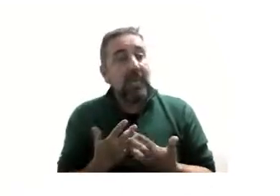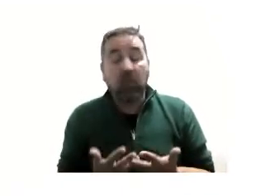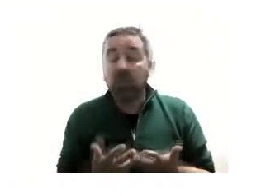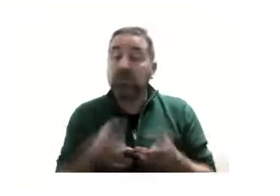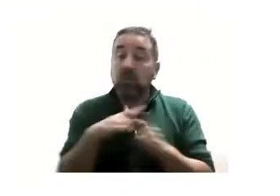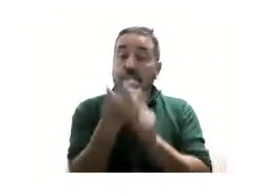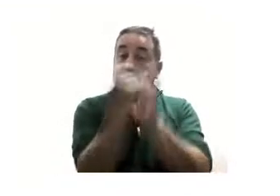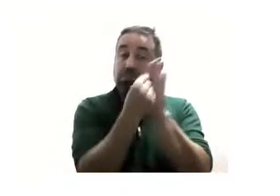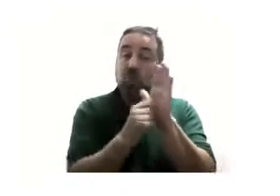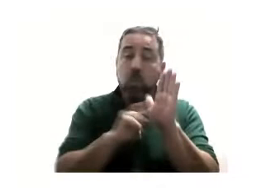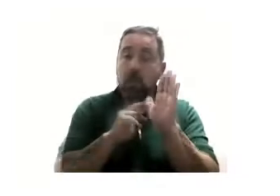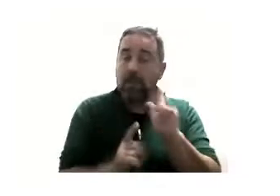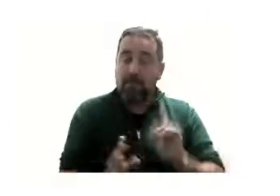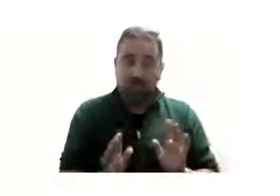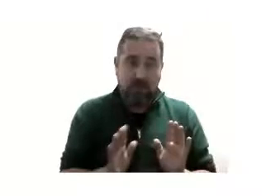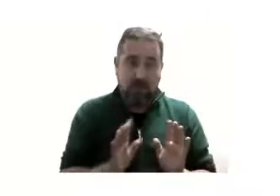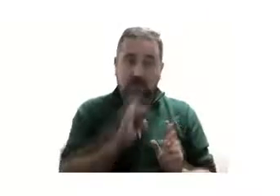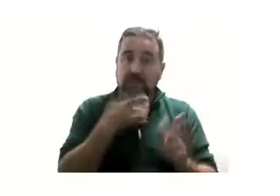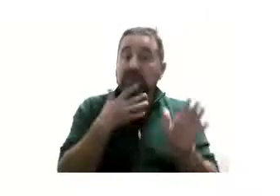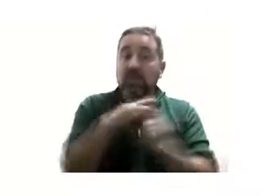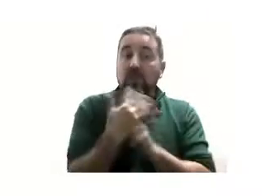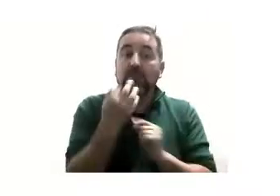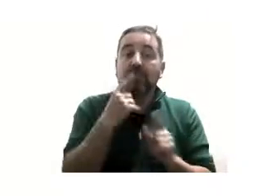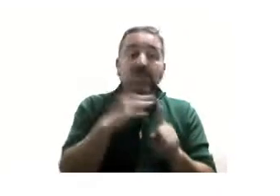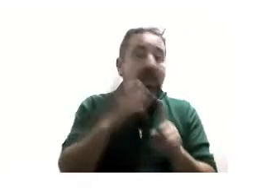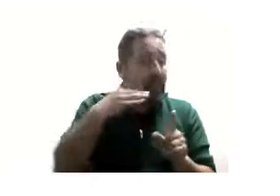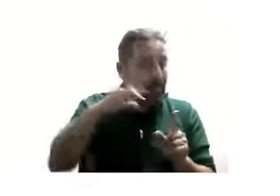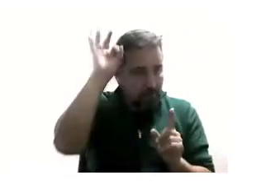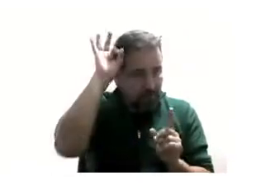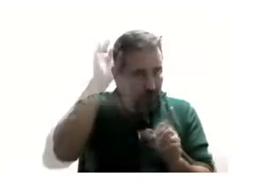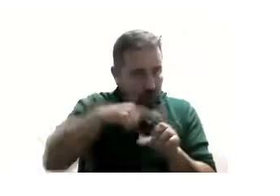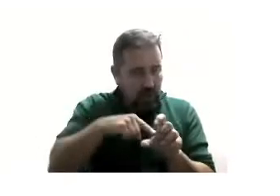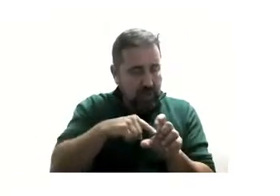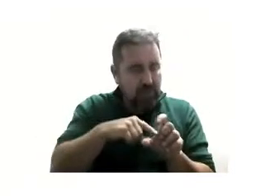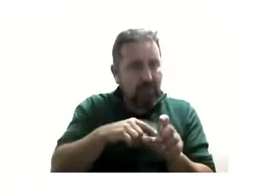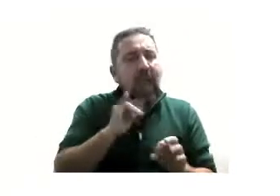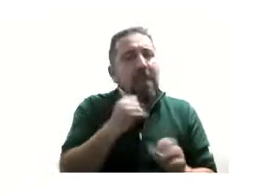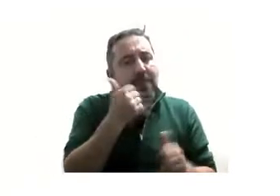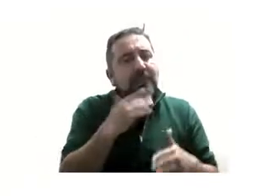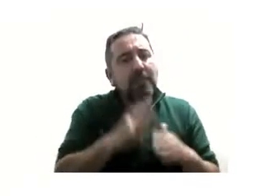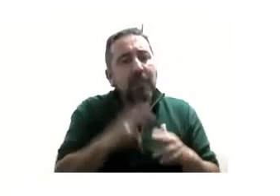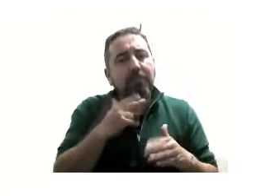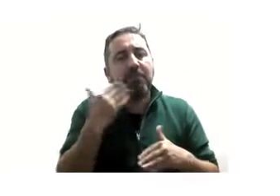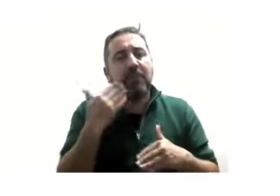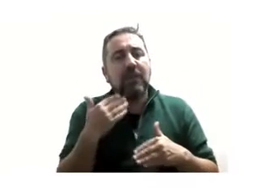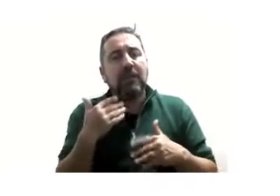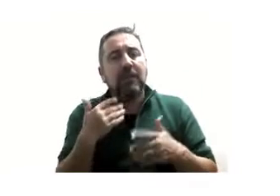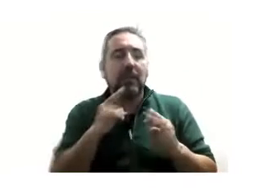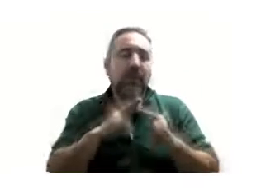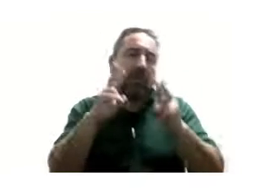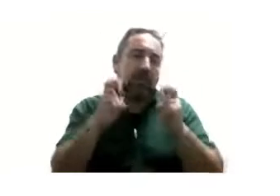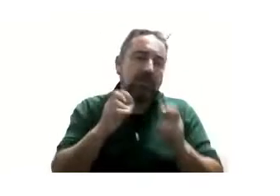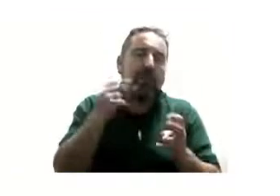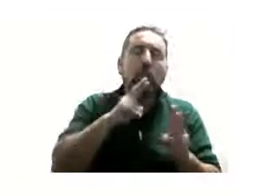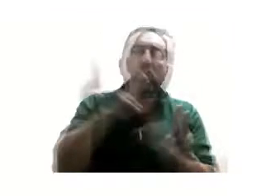cambiado, supone la mayoría de las indicaciones de implante coclear, pero cada vez tenemos más indicaciones, bueno, que se les ha llamado de muchas formas, se les ha llamado